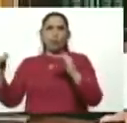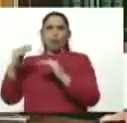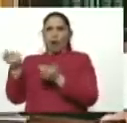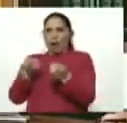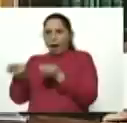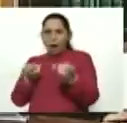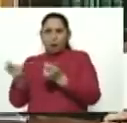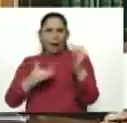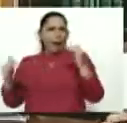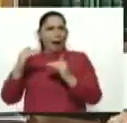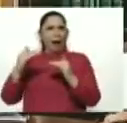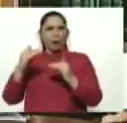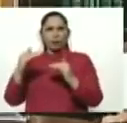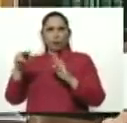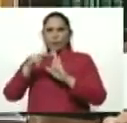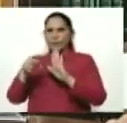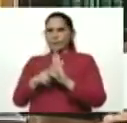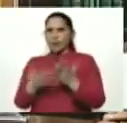Aquí tengo esta...